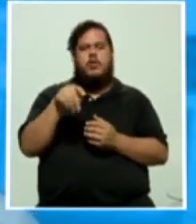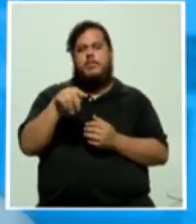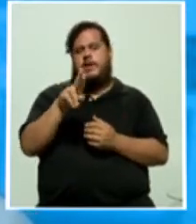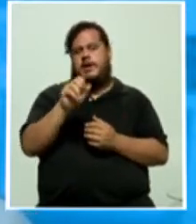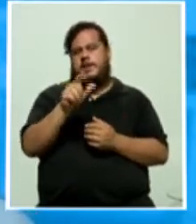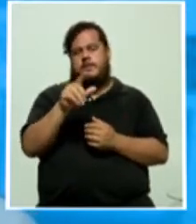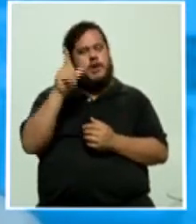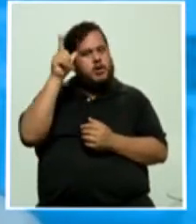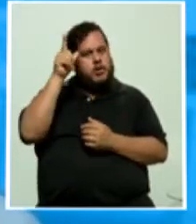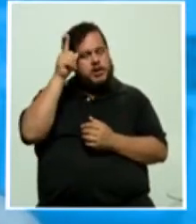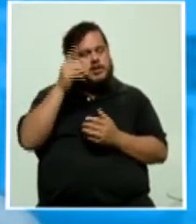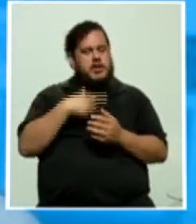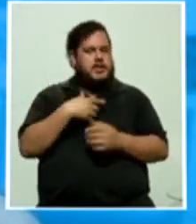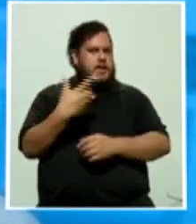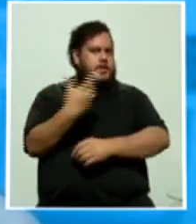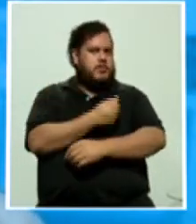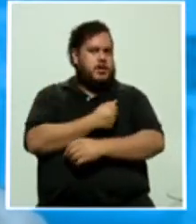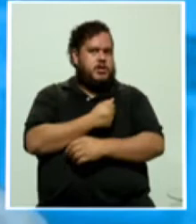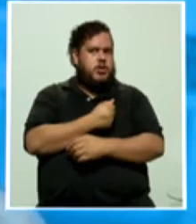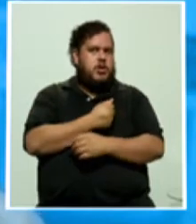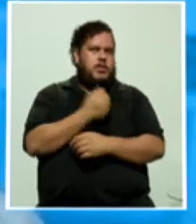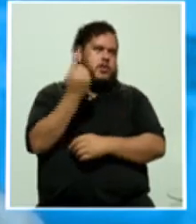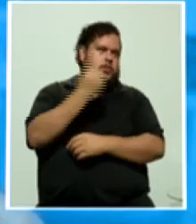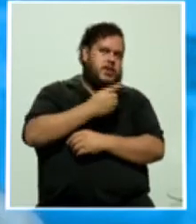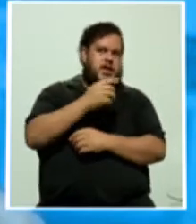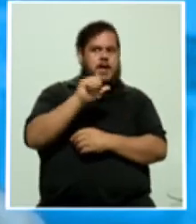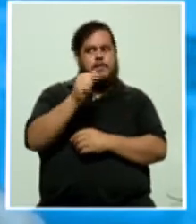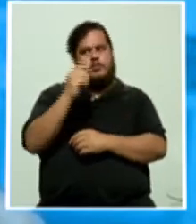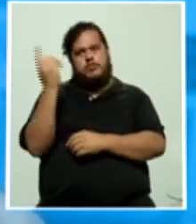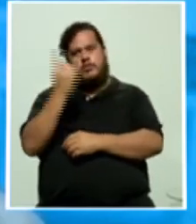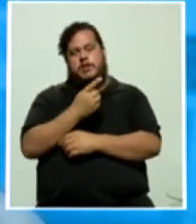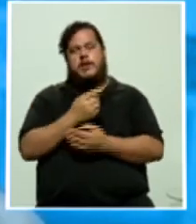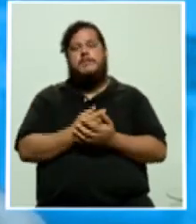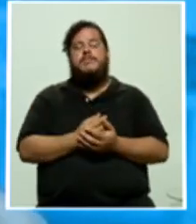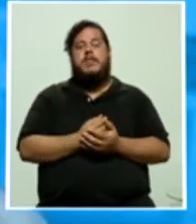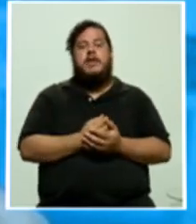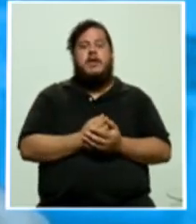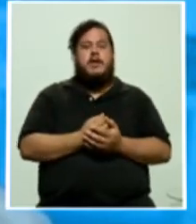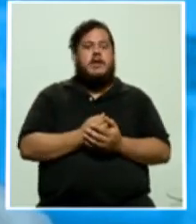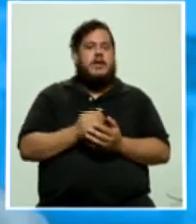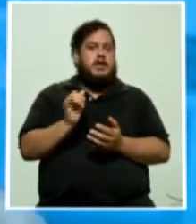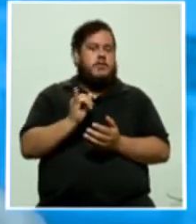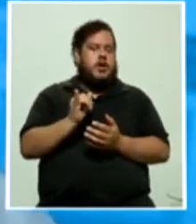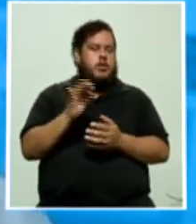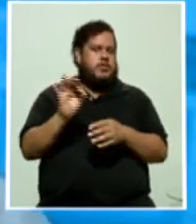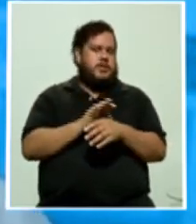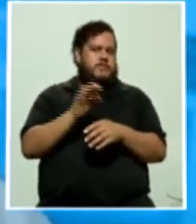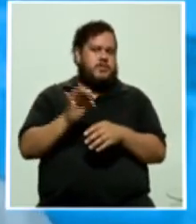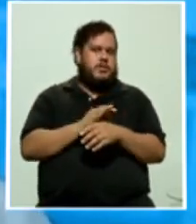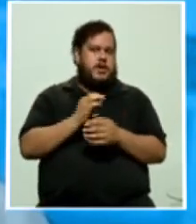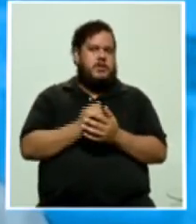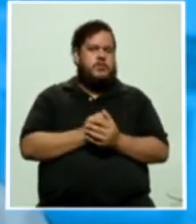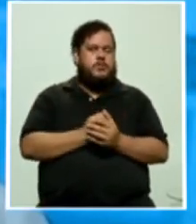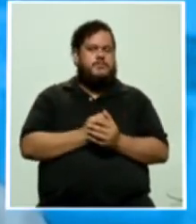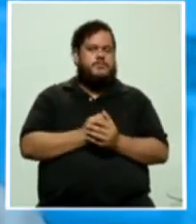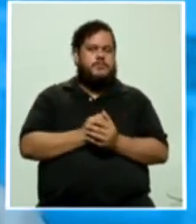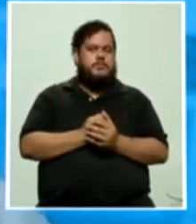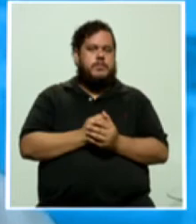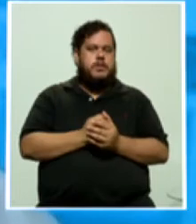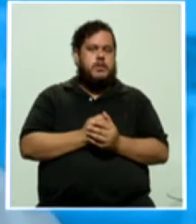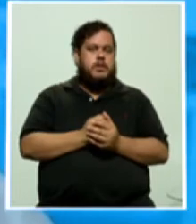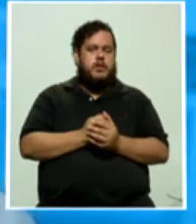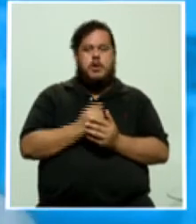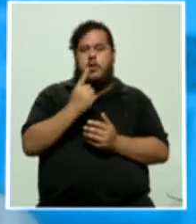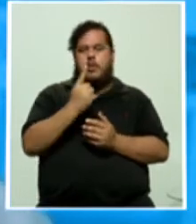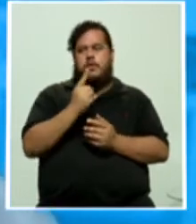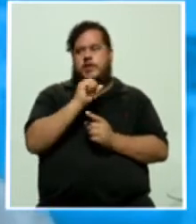de vacunación masiva de un día para el otro de una forma tal cual como está funcionando. Por un lado, uno